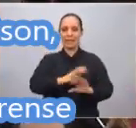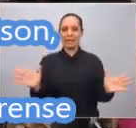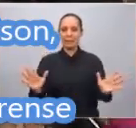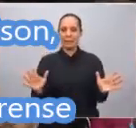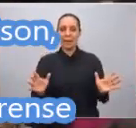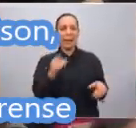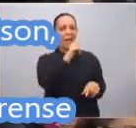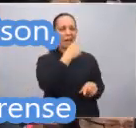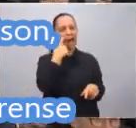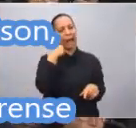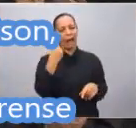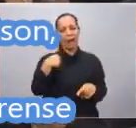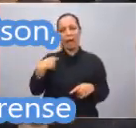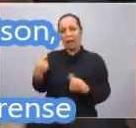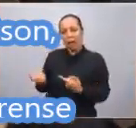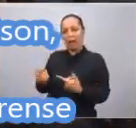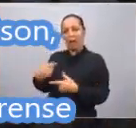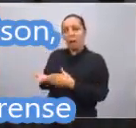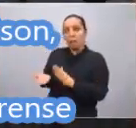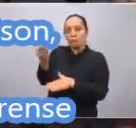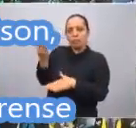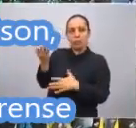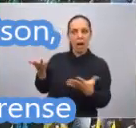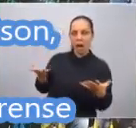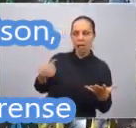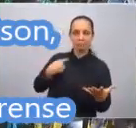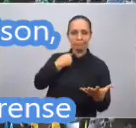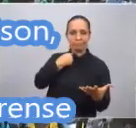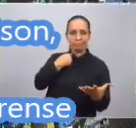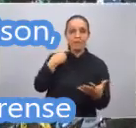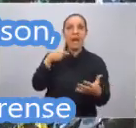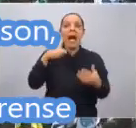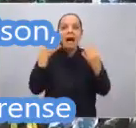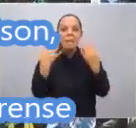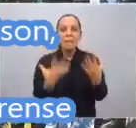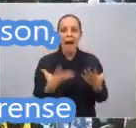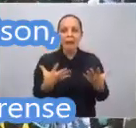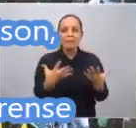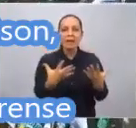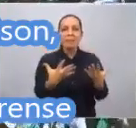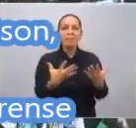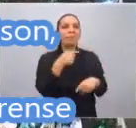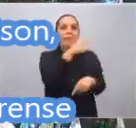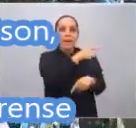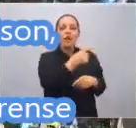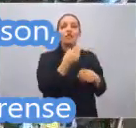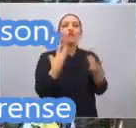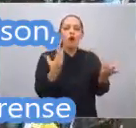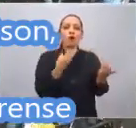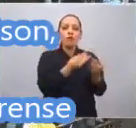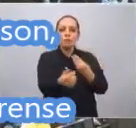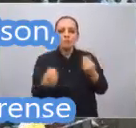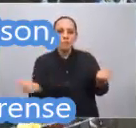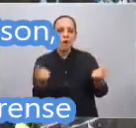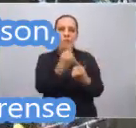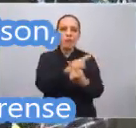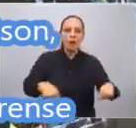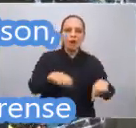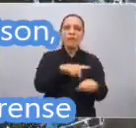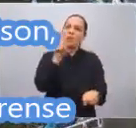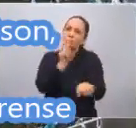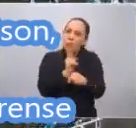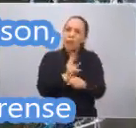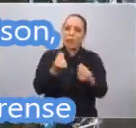las prepagas. Costó caro y costó mucho. Hágalo con los consumos populares. Cuídele